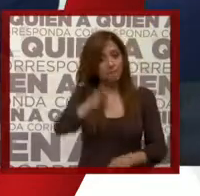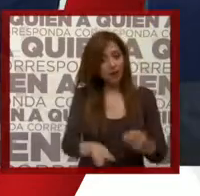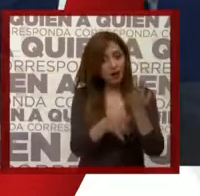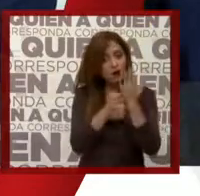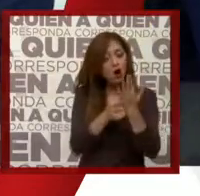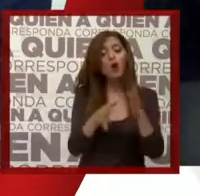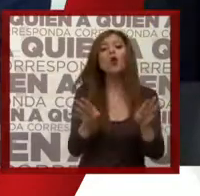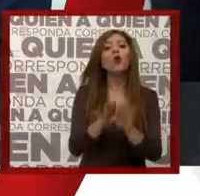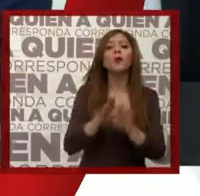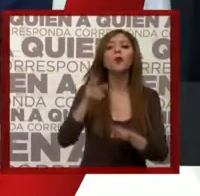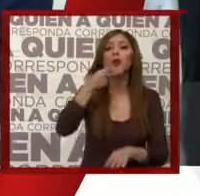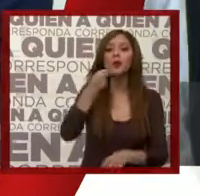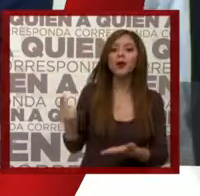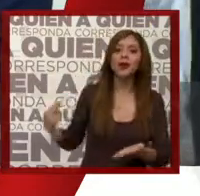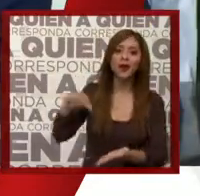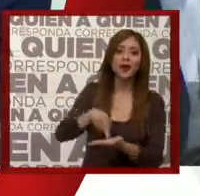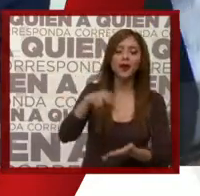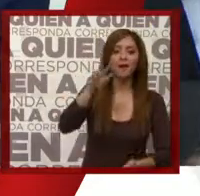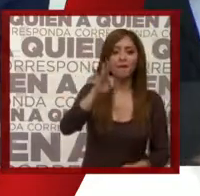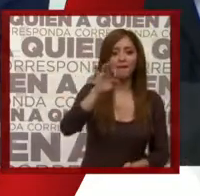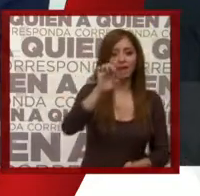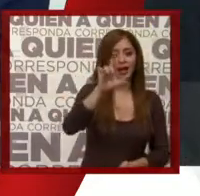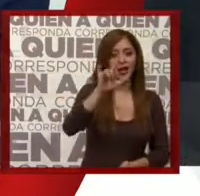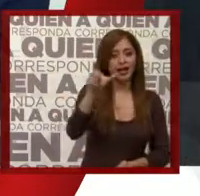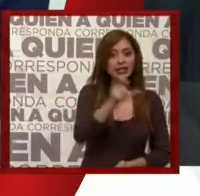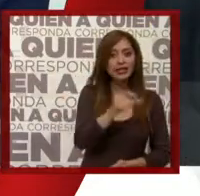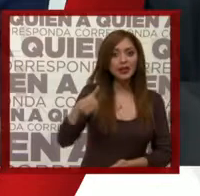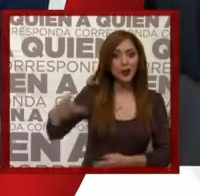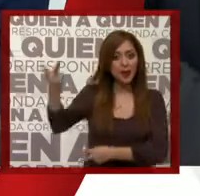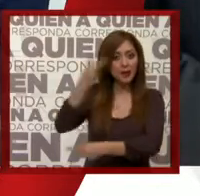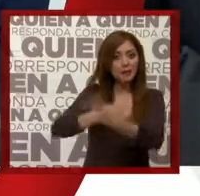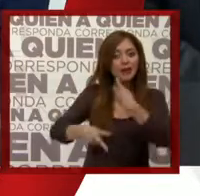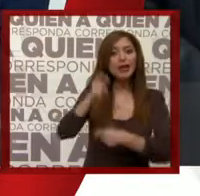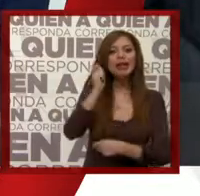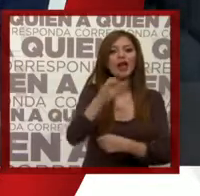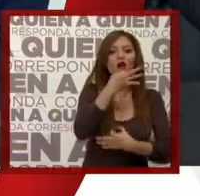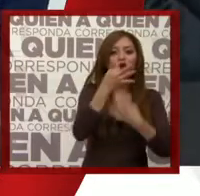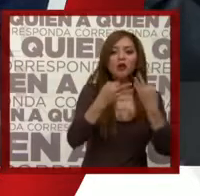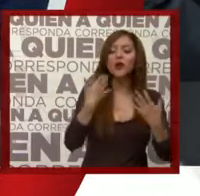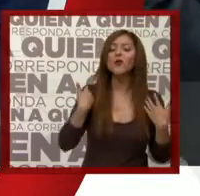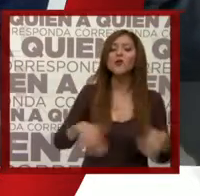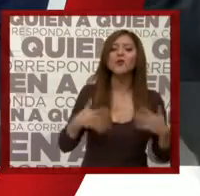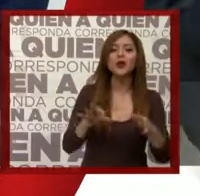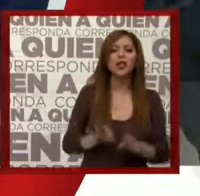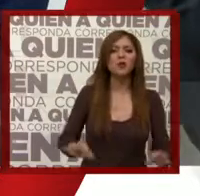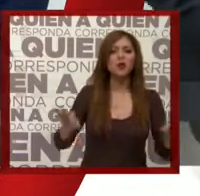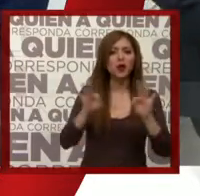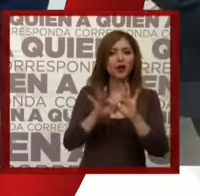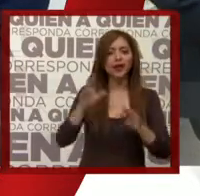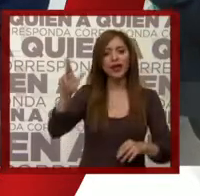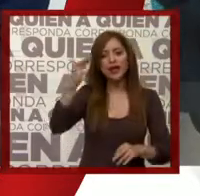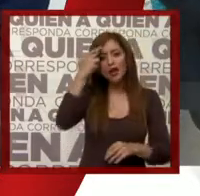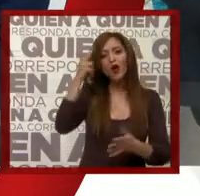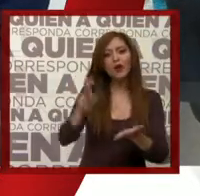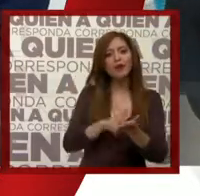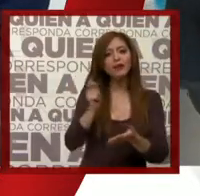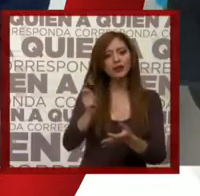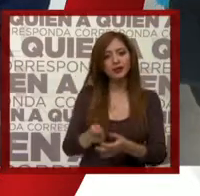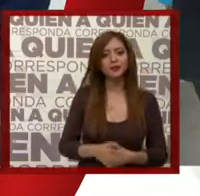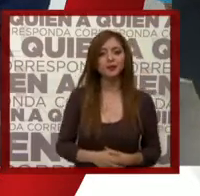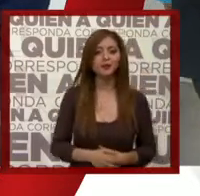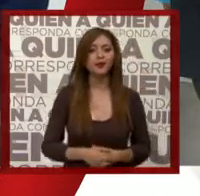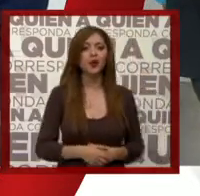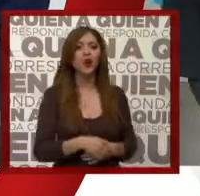prueba de ello es el señor Félix, que, bueno, nos trae muy buenas noticias. Vamos a retomar rápidamente su Félix, caso. ¿Cómo está? Bien, bien,